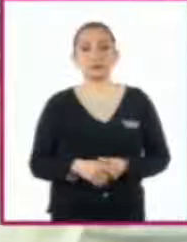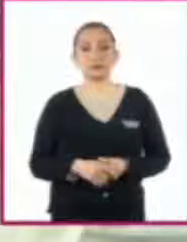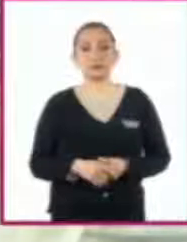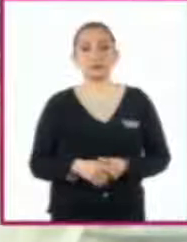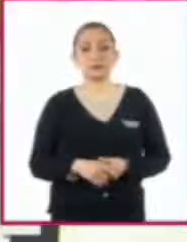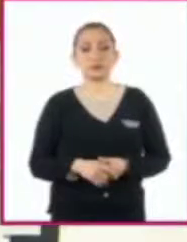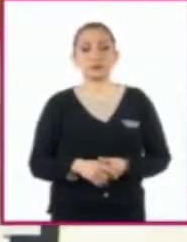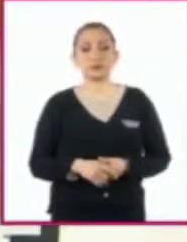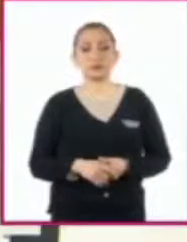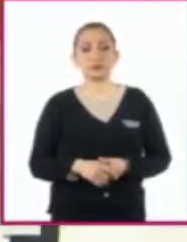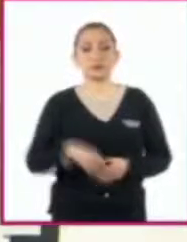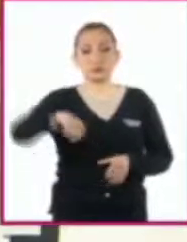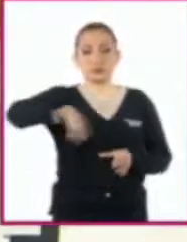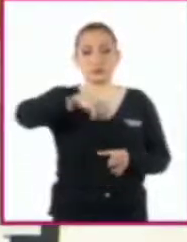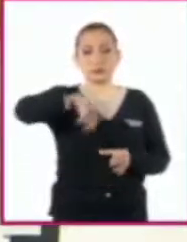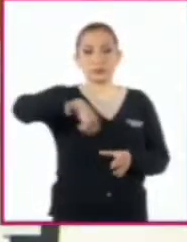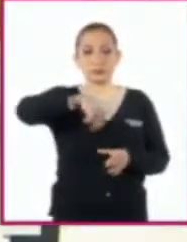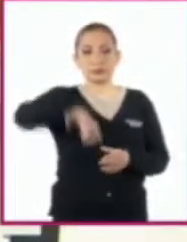El agitador.